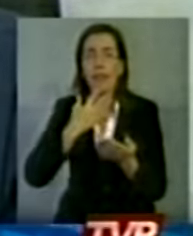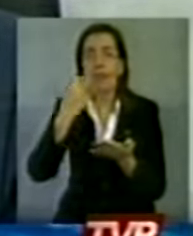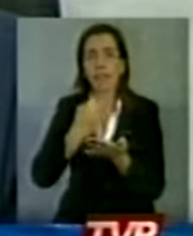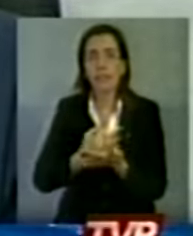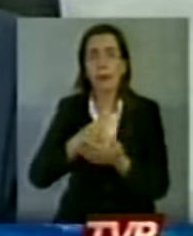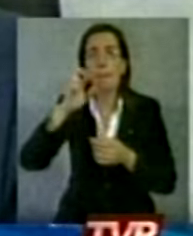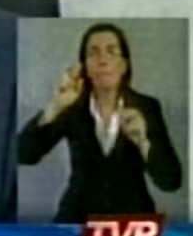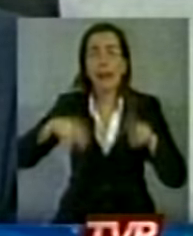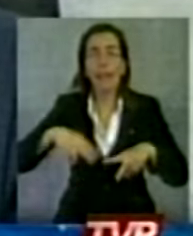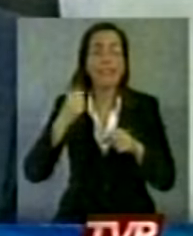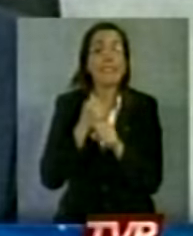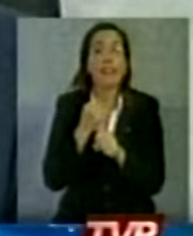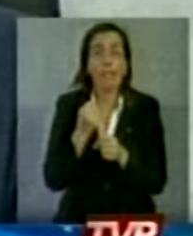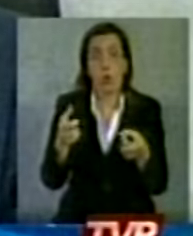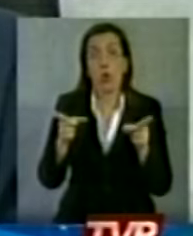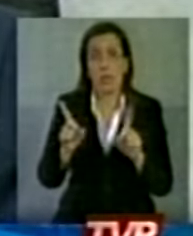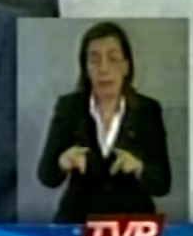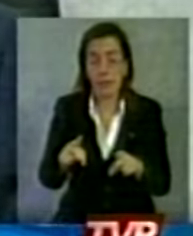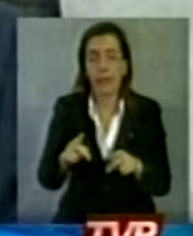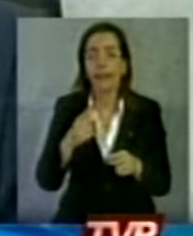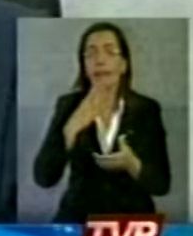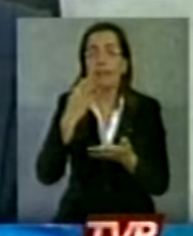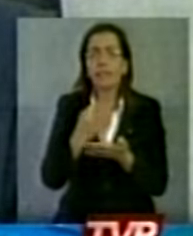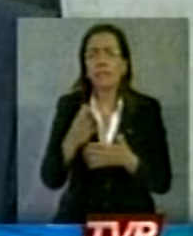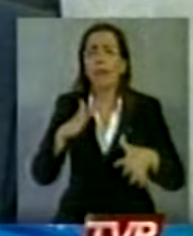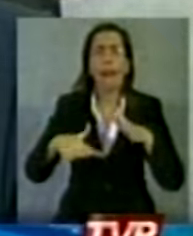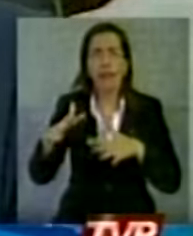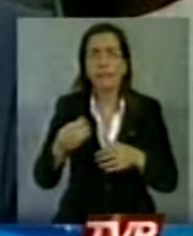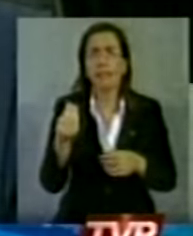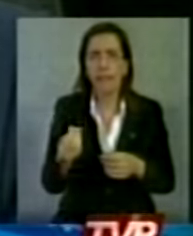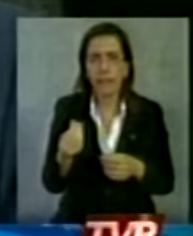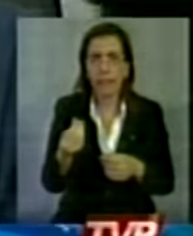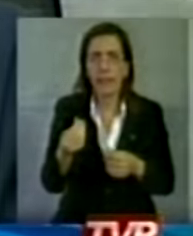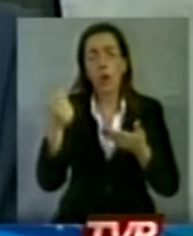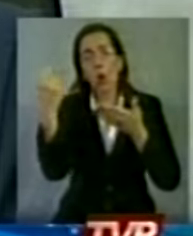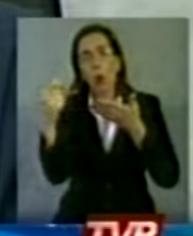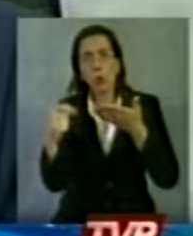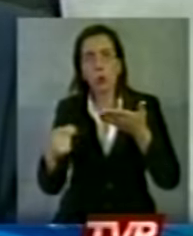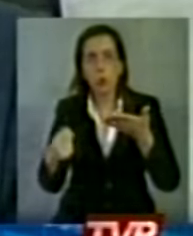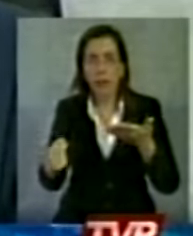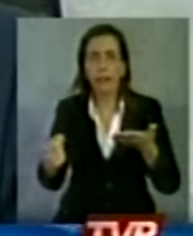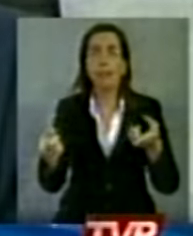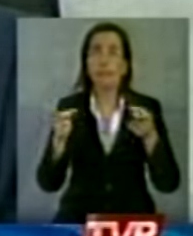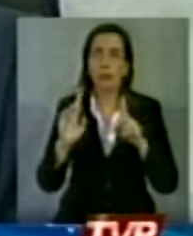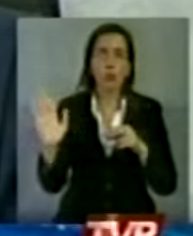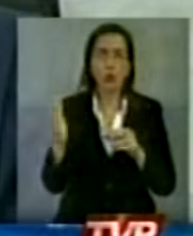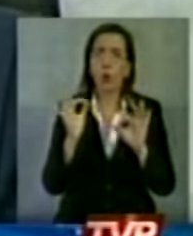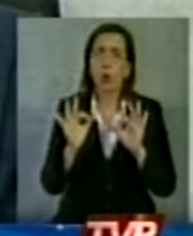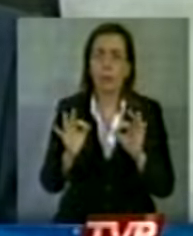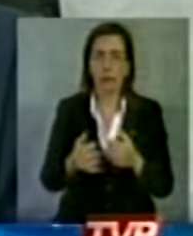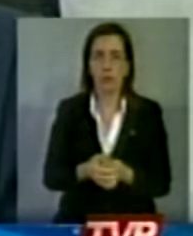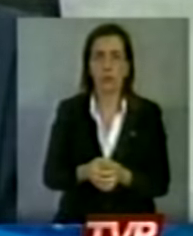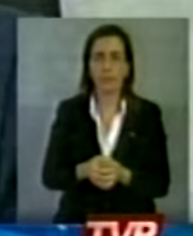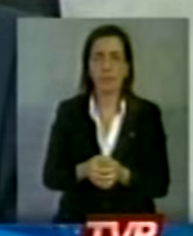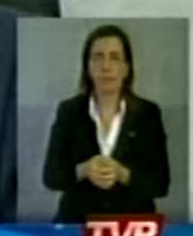de gestión, establecer indicadores de cumplimiento de su tarea, monitorearlas y evaluarlas.